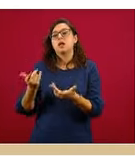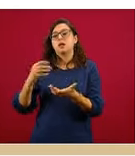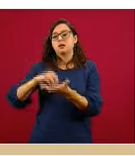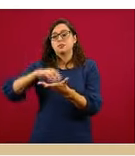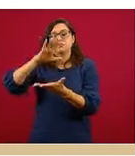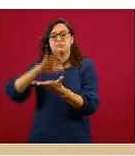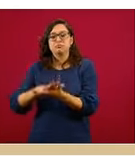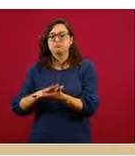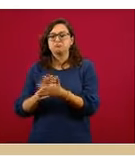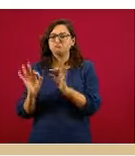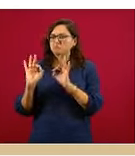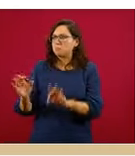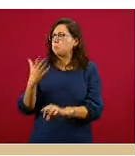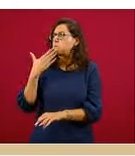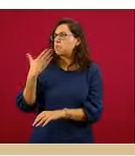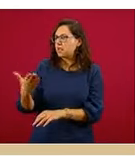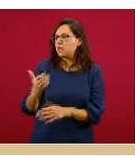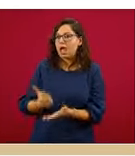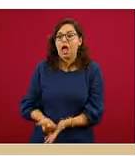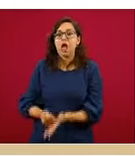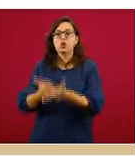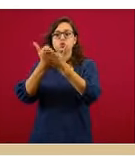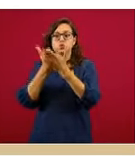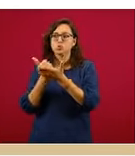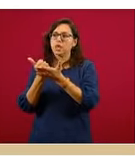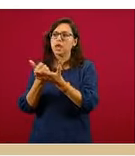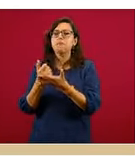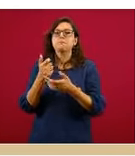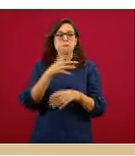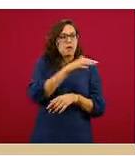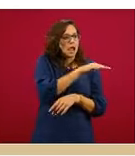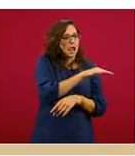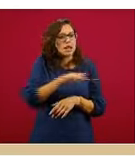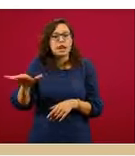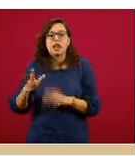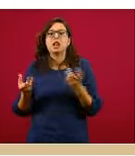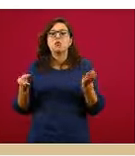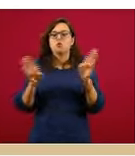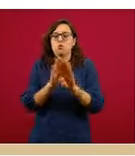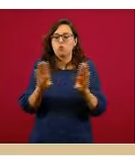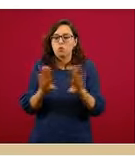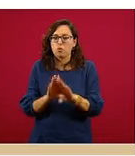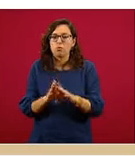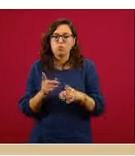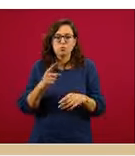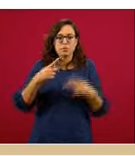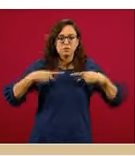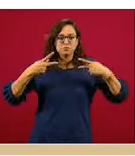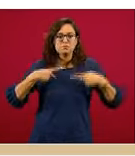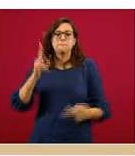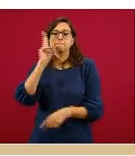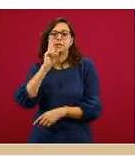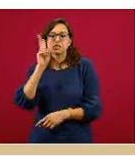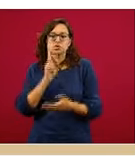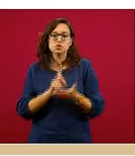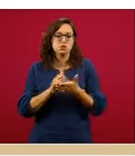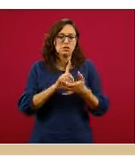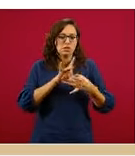suele ser muy bueno y nos da un panorama muy genérico de cómo se está manifestando el consumo y la demanda de